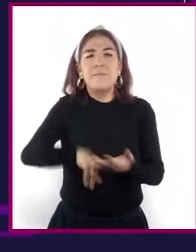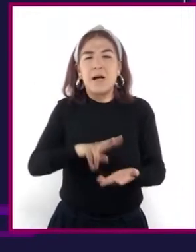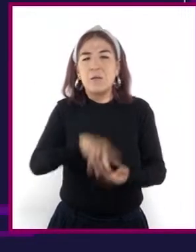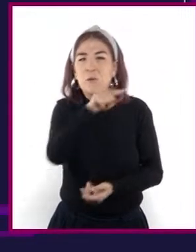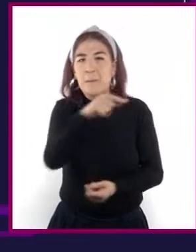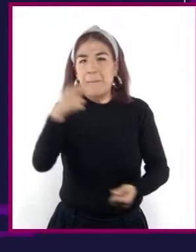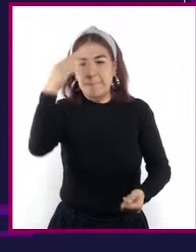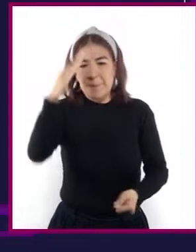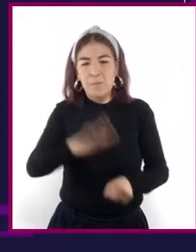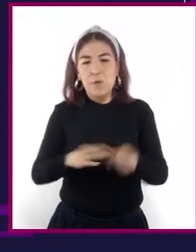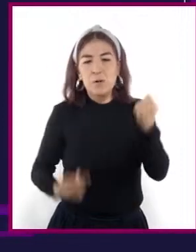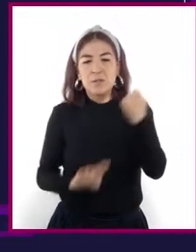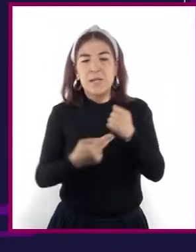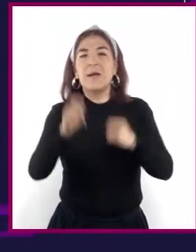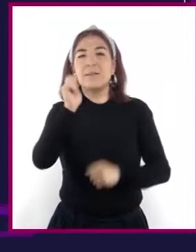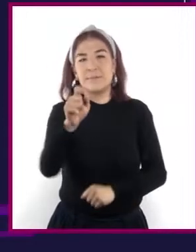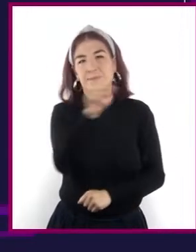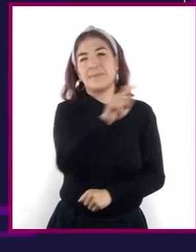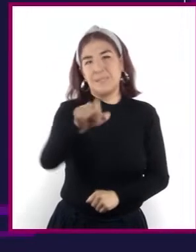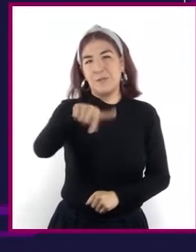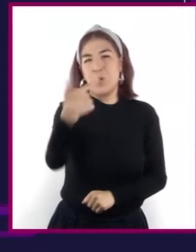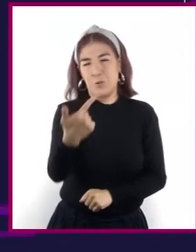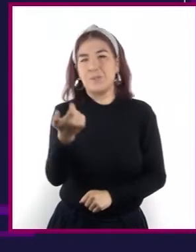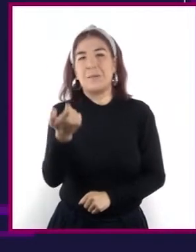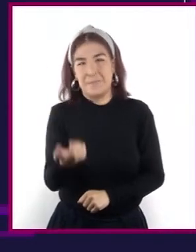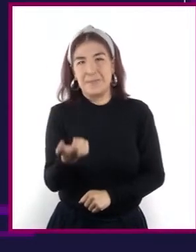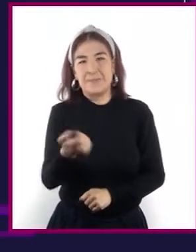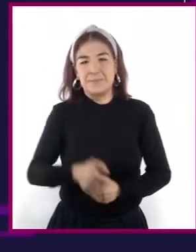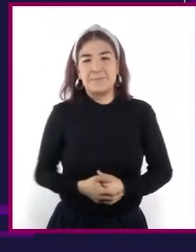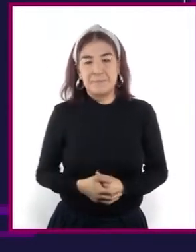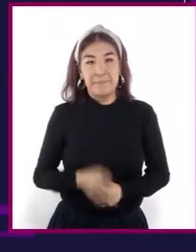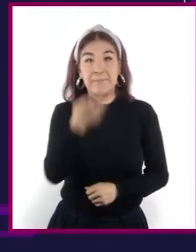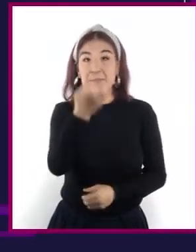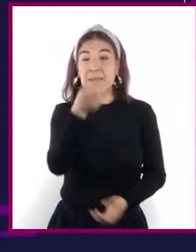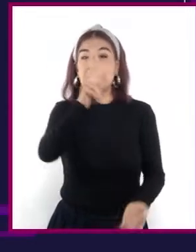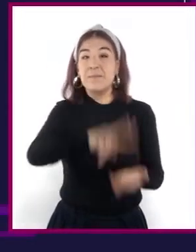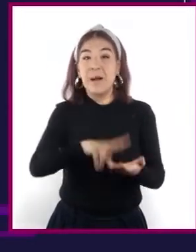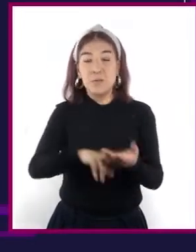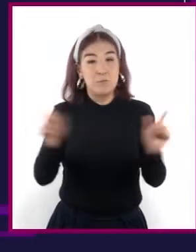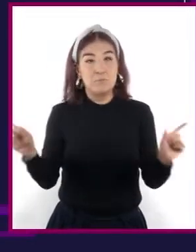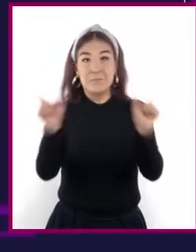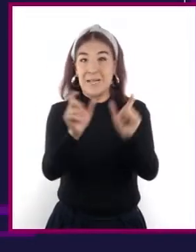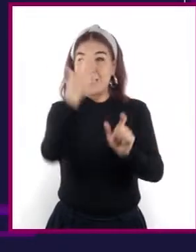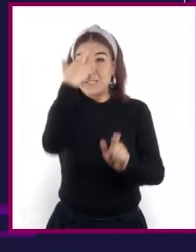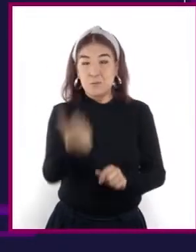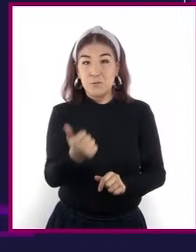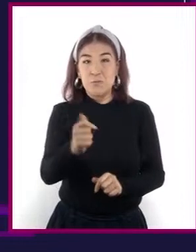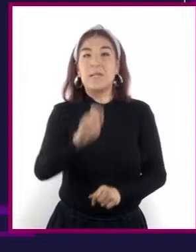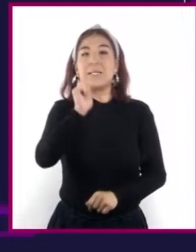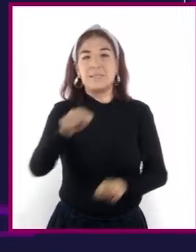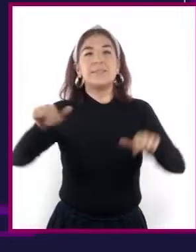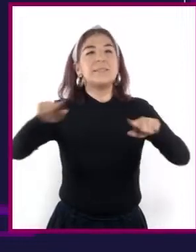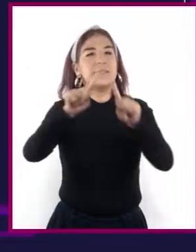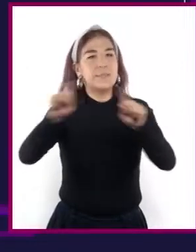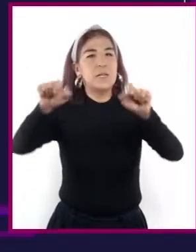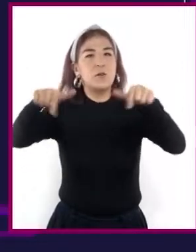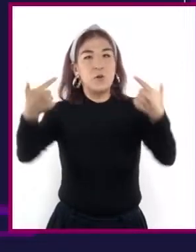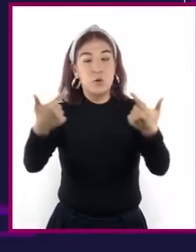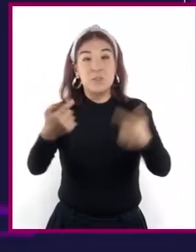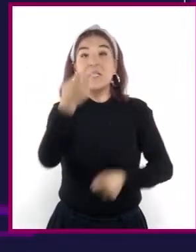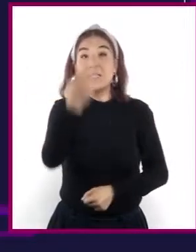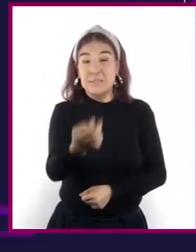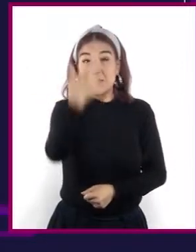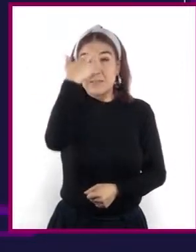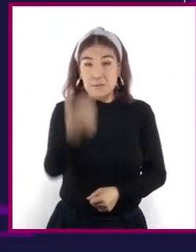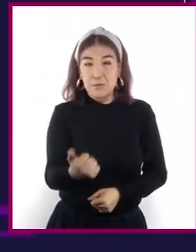esas memorias es de 112 pesos. El valor de ambas razones es 112. Por lo